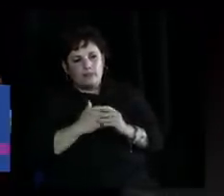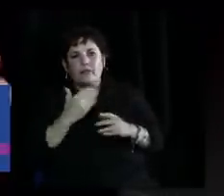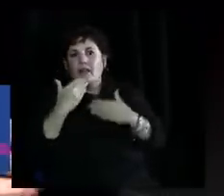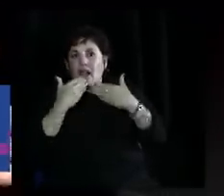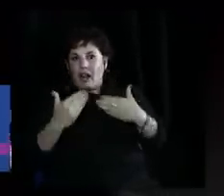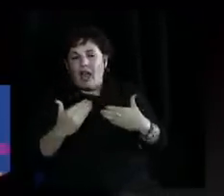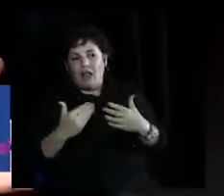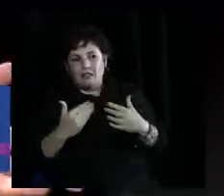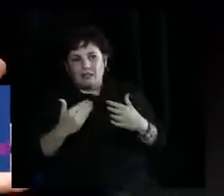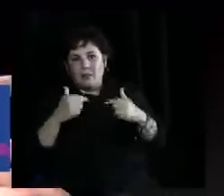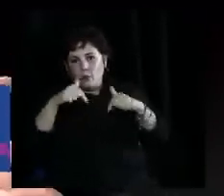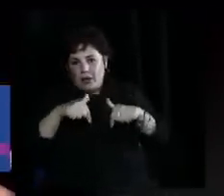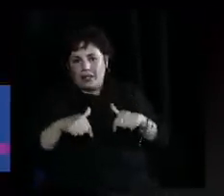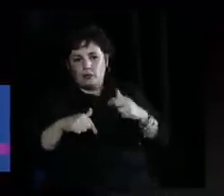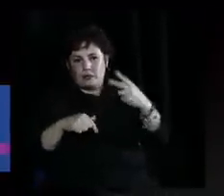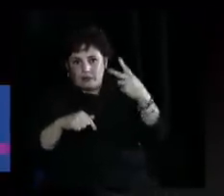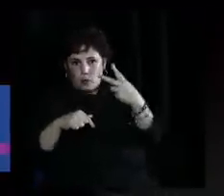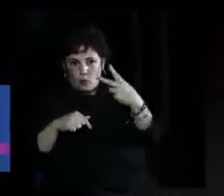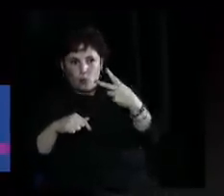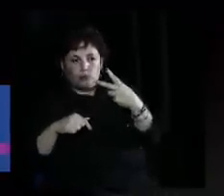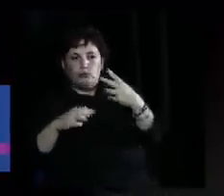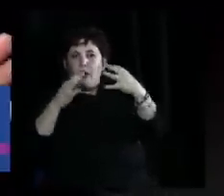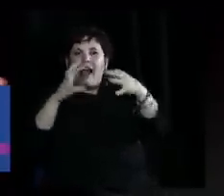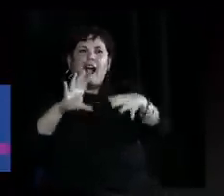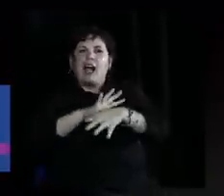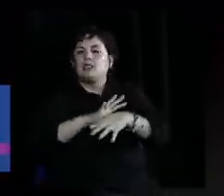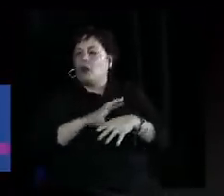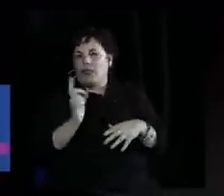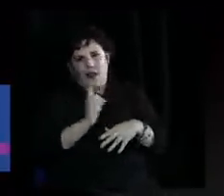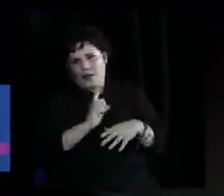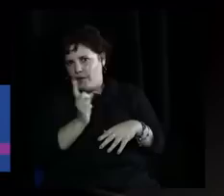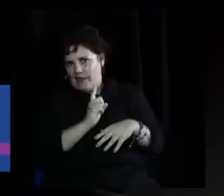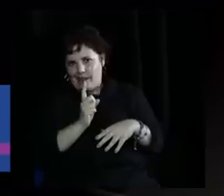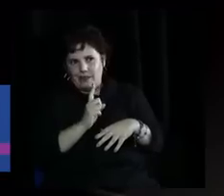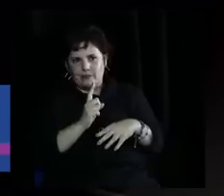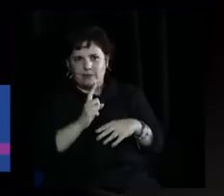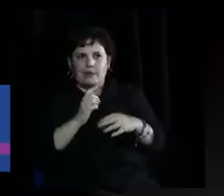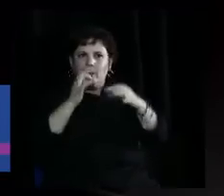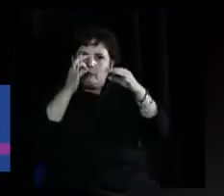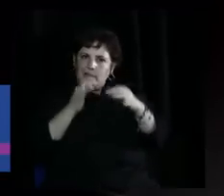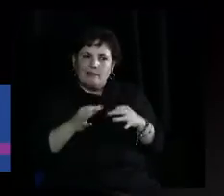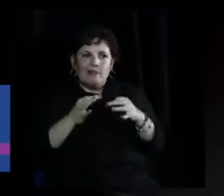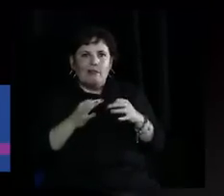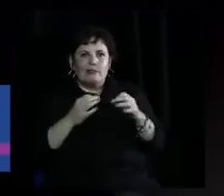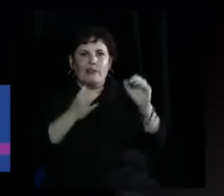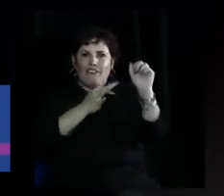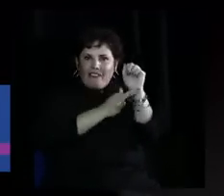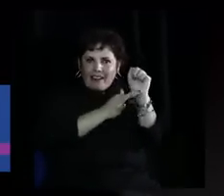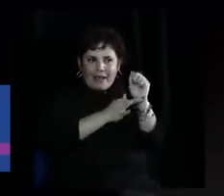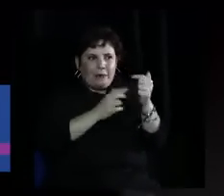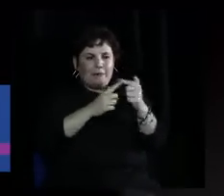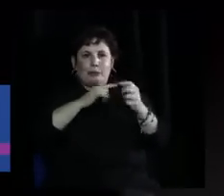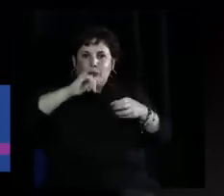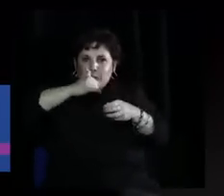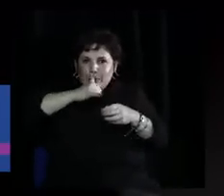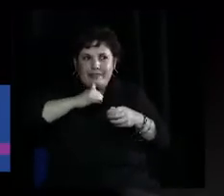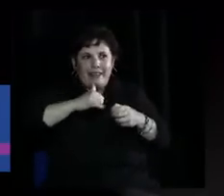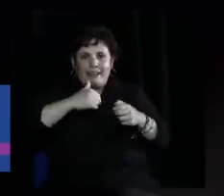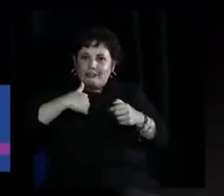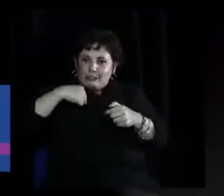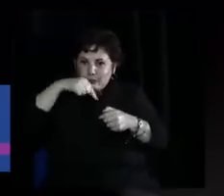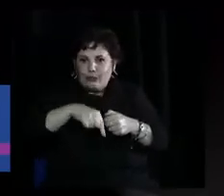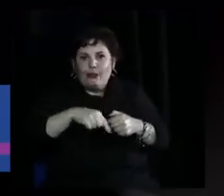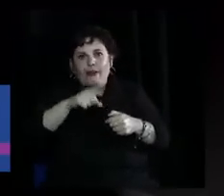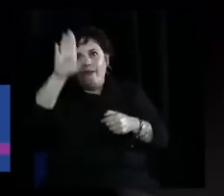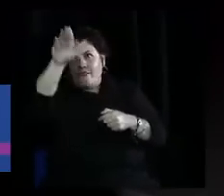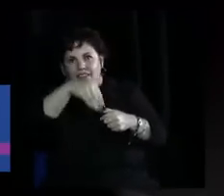Gracias por el espacio. Segundo, que casualidad no es, ¿no? Que haya tenido una seguidilla de FANCAP, SUTEL, y mirá, dentro de poco vas a